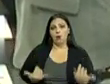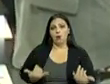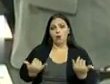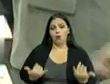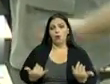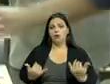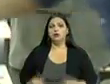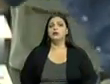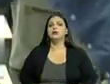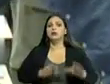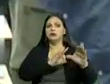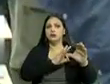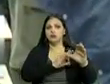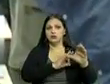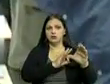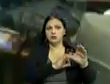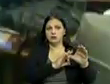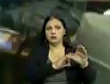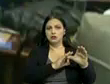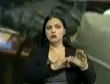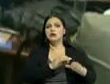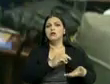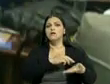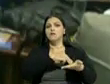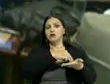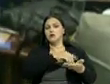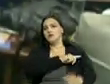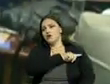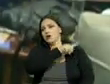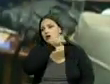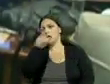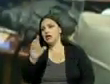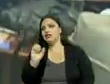Participación para que rindan cuentas. Informó Javier Gallo.